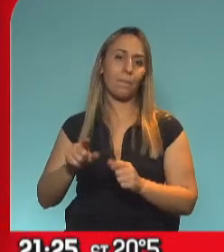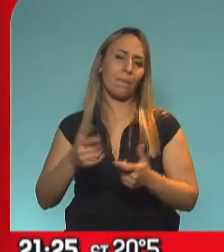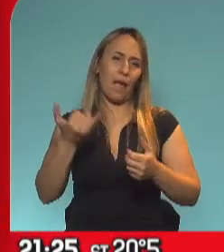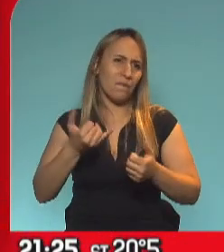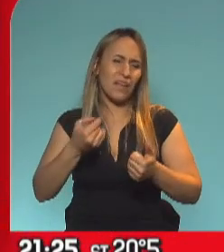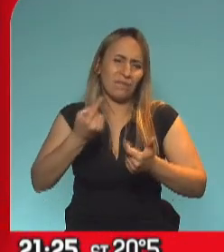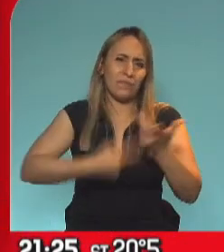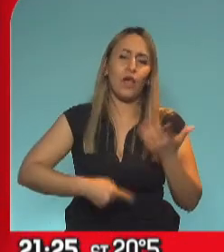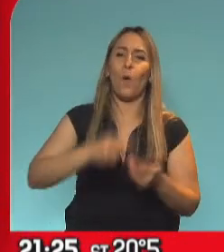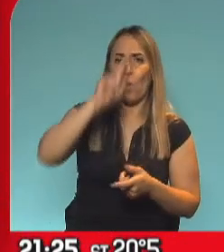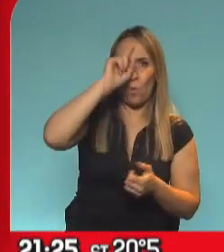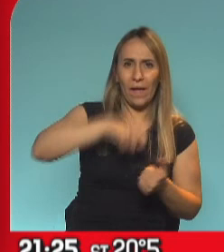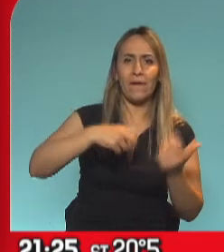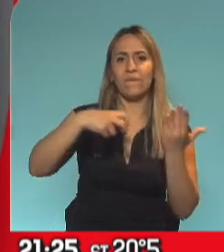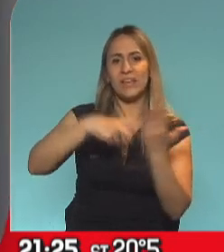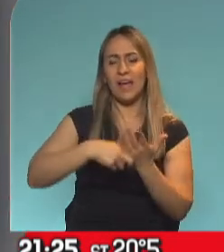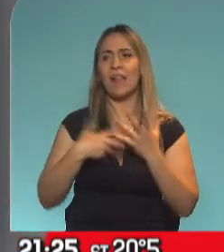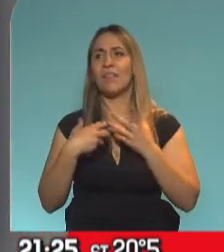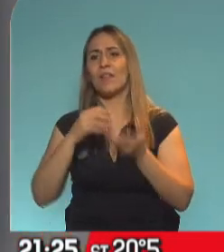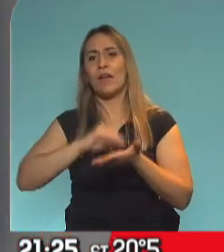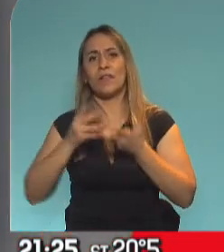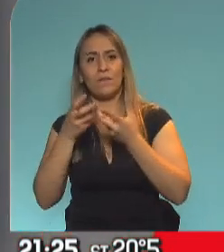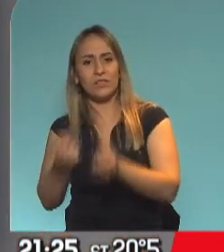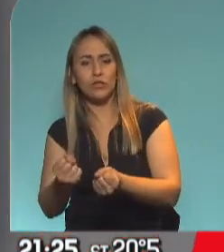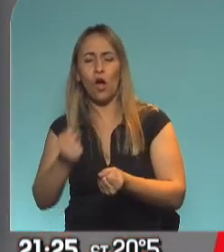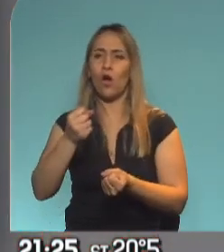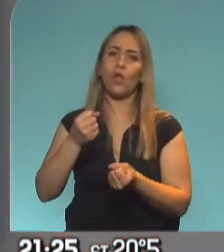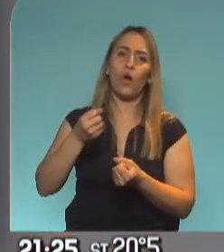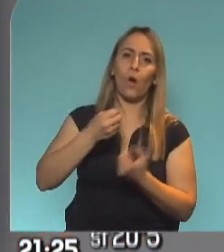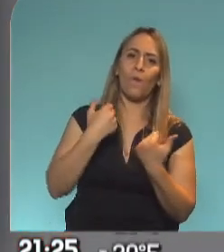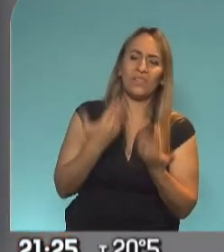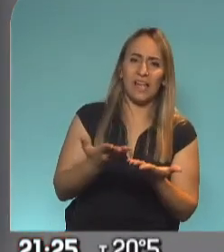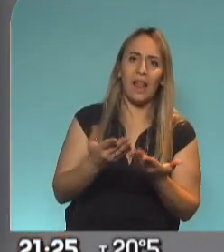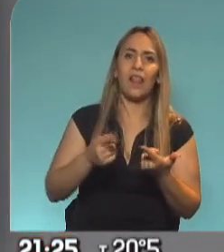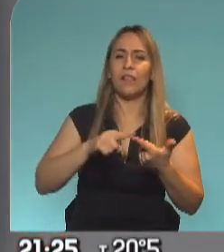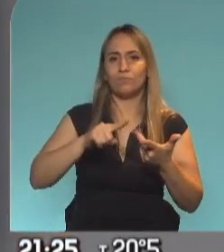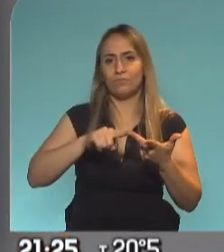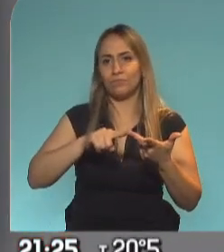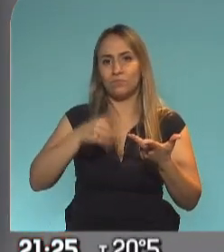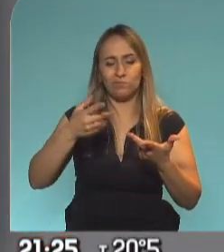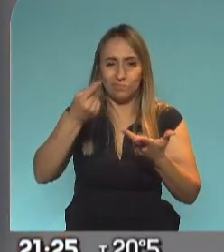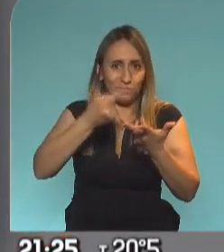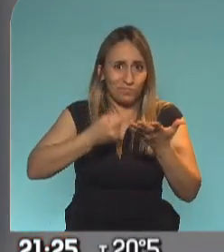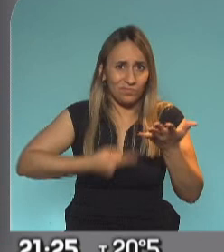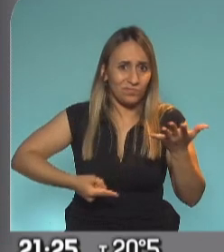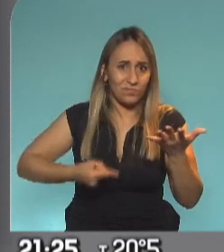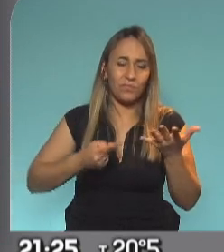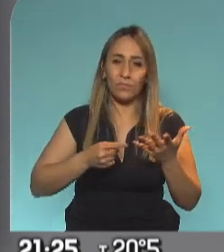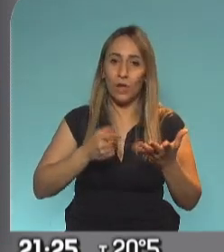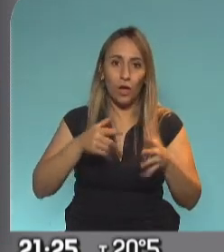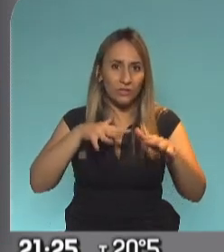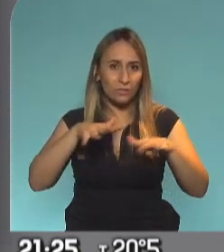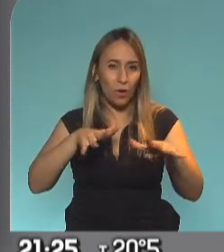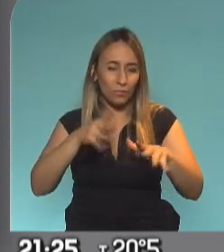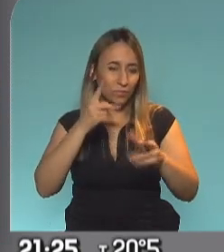jueces, fiscales, defensores oficiales, especialmente defensores oficiales, pero para que tengas una idea de la magnitud del